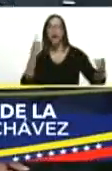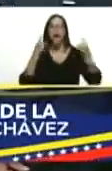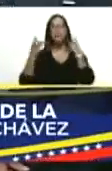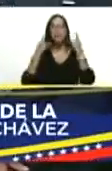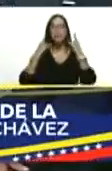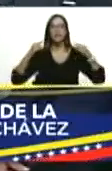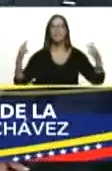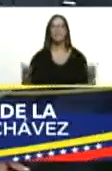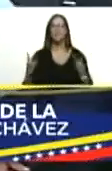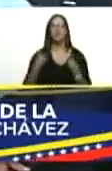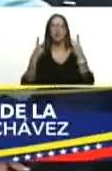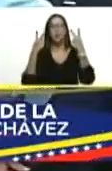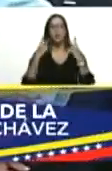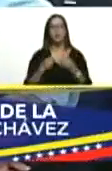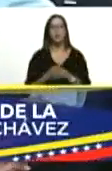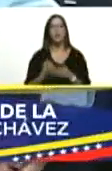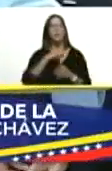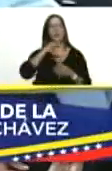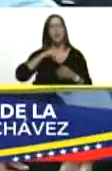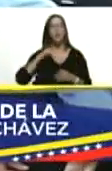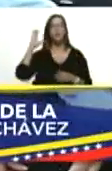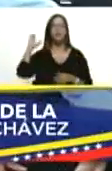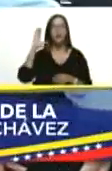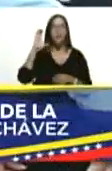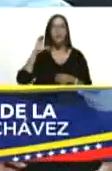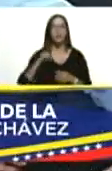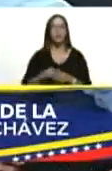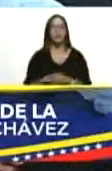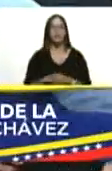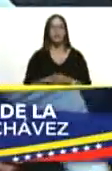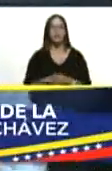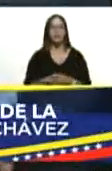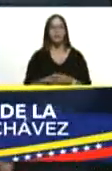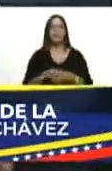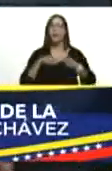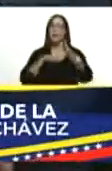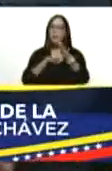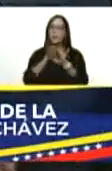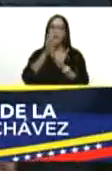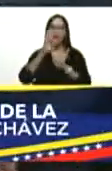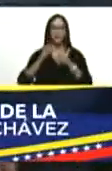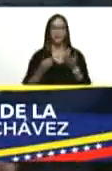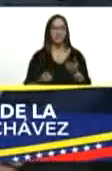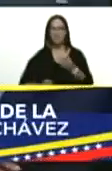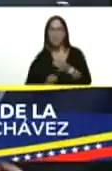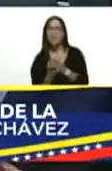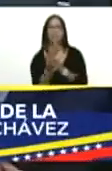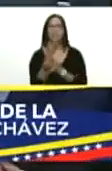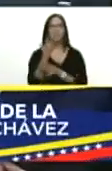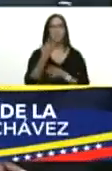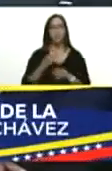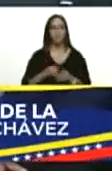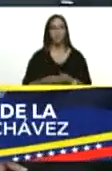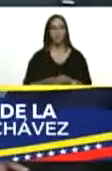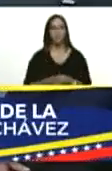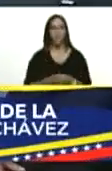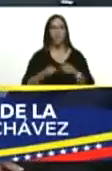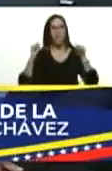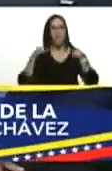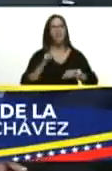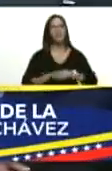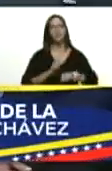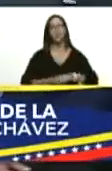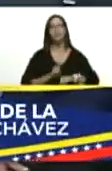victoriosa para que nuestra patria vaya reverdeciendo en estos